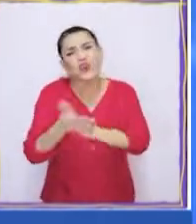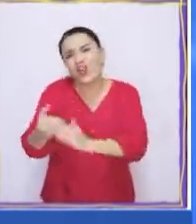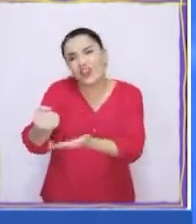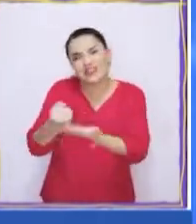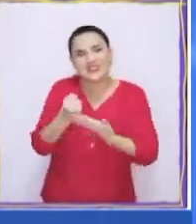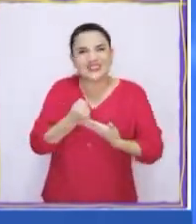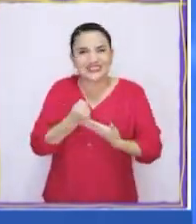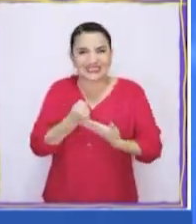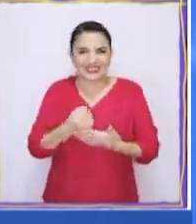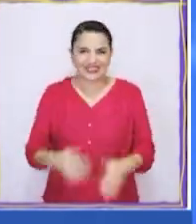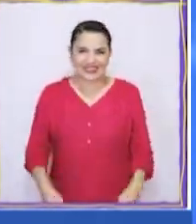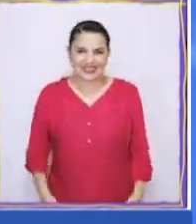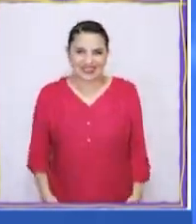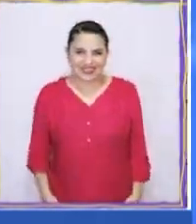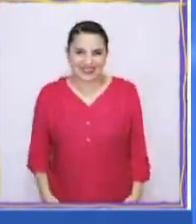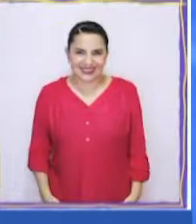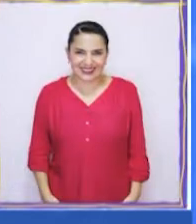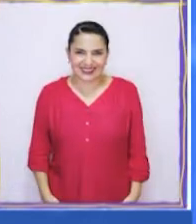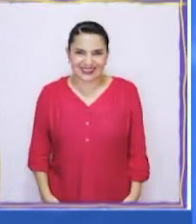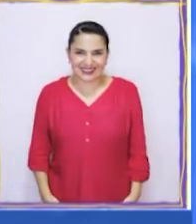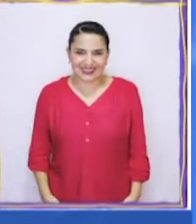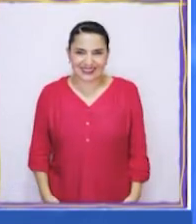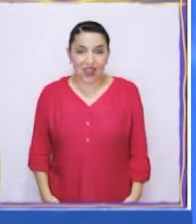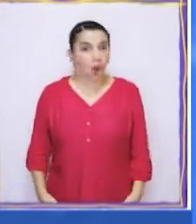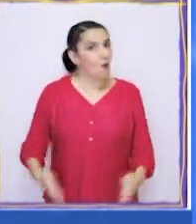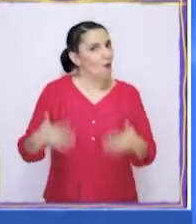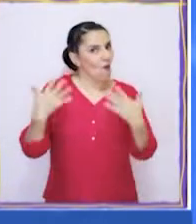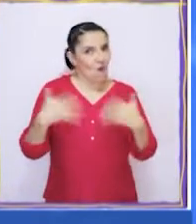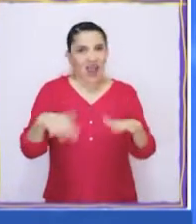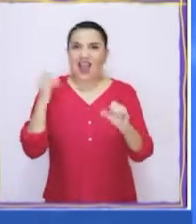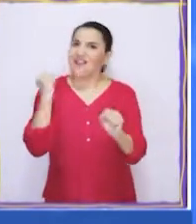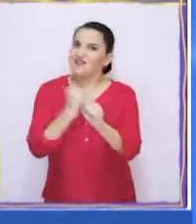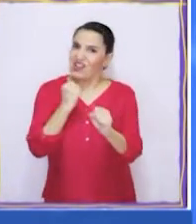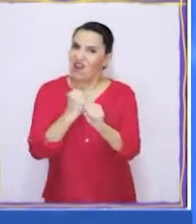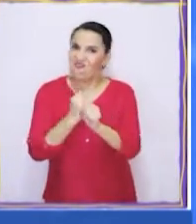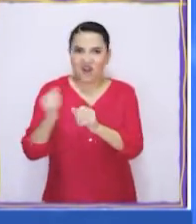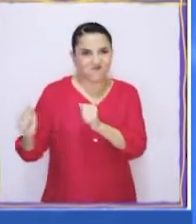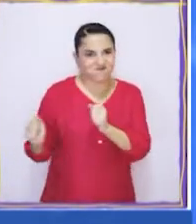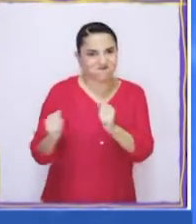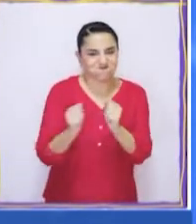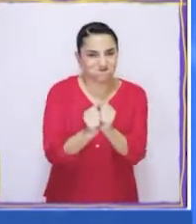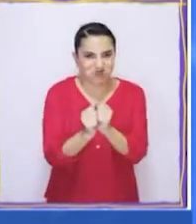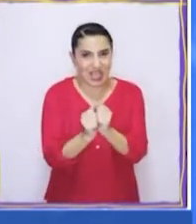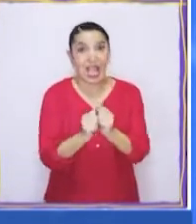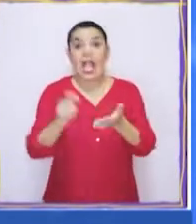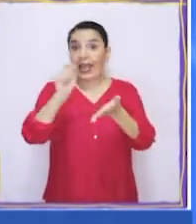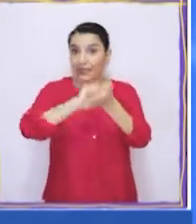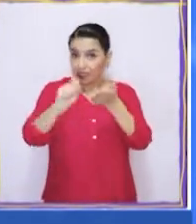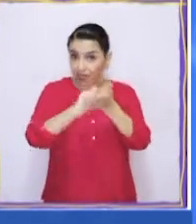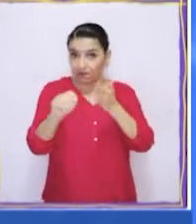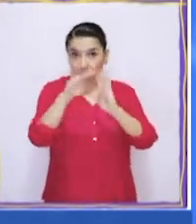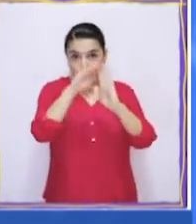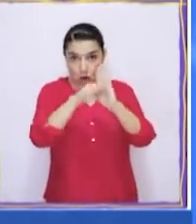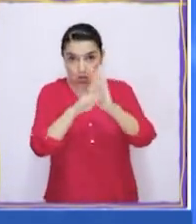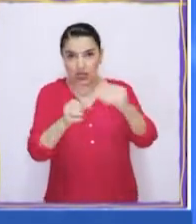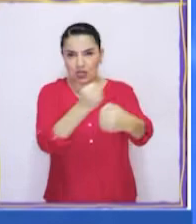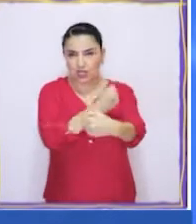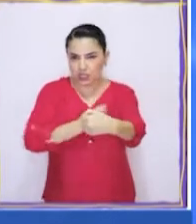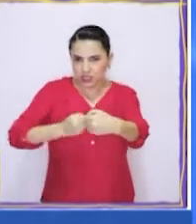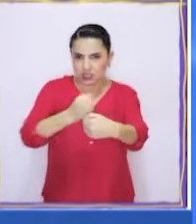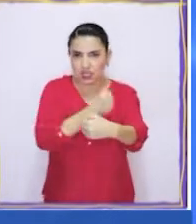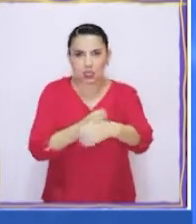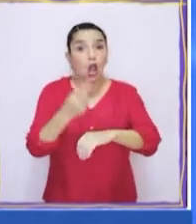toda su ayuda gran trabajo equipo fuimos capaces de escribir una receta